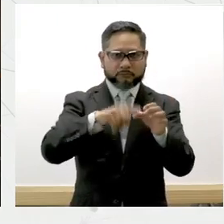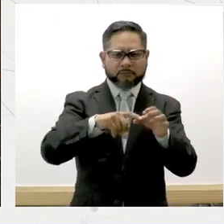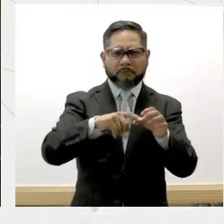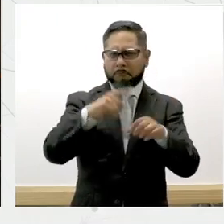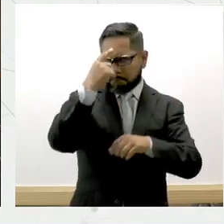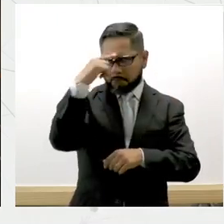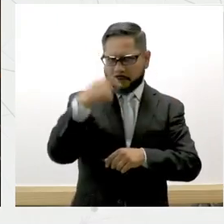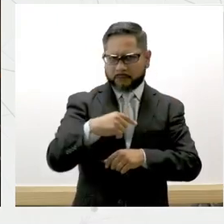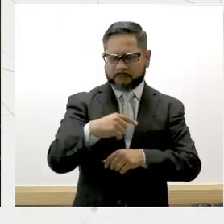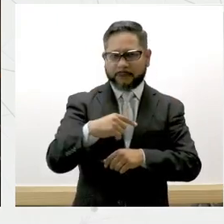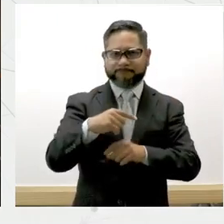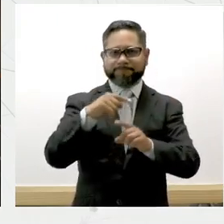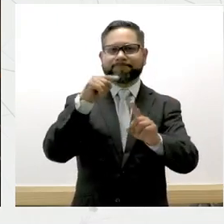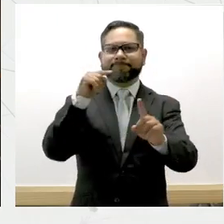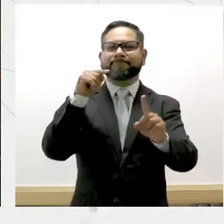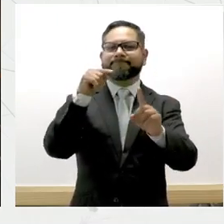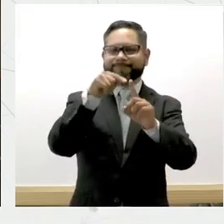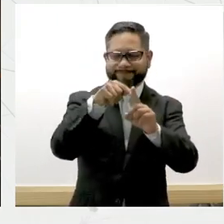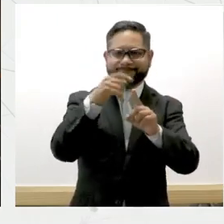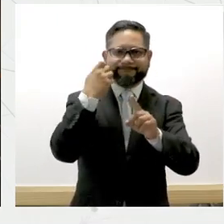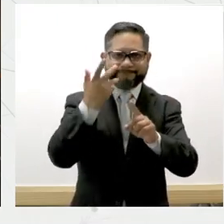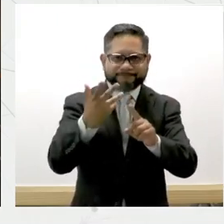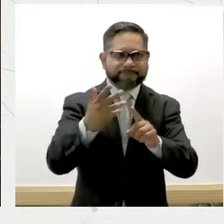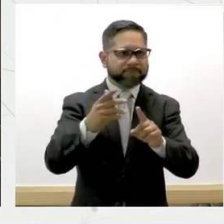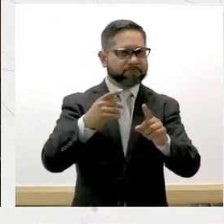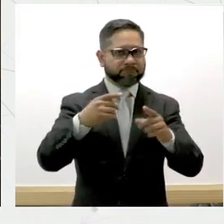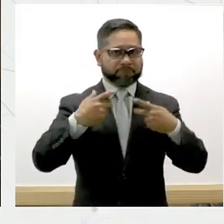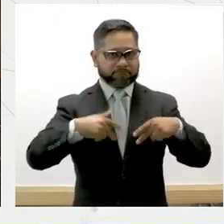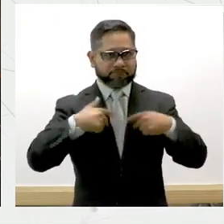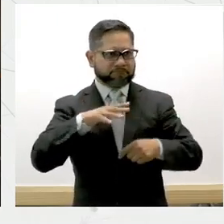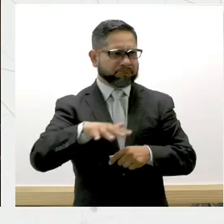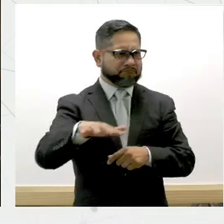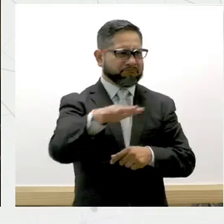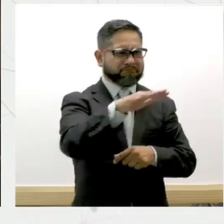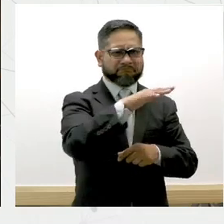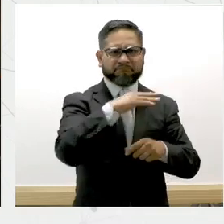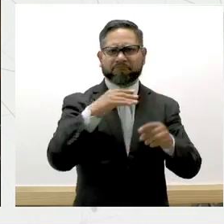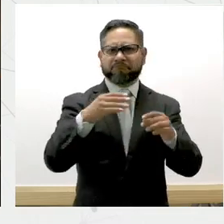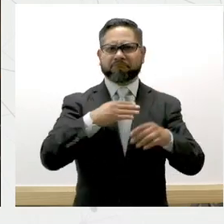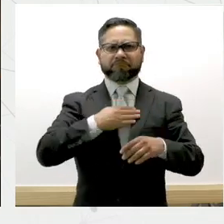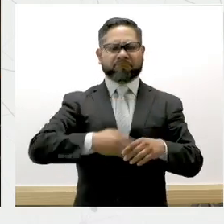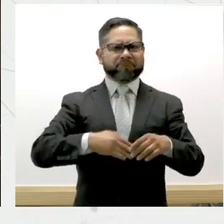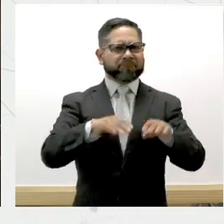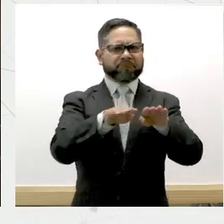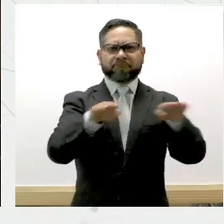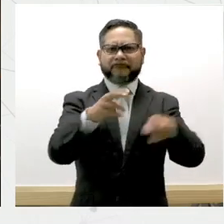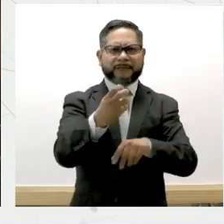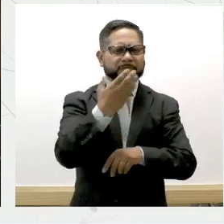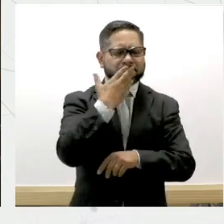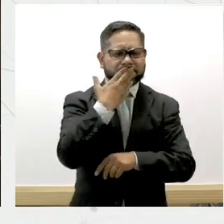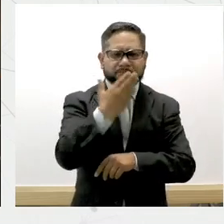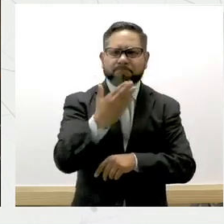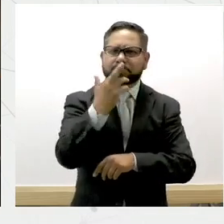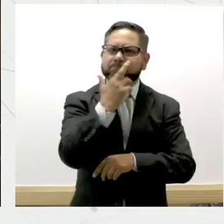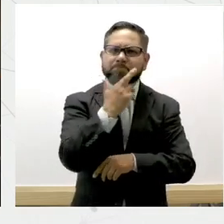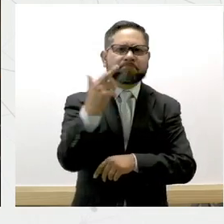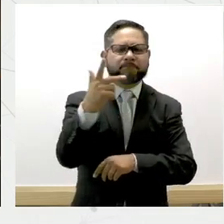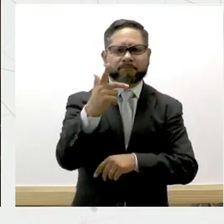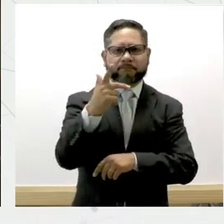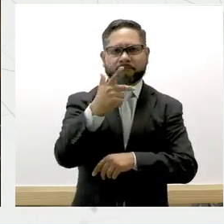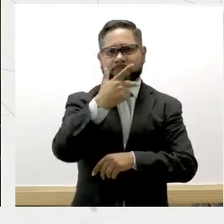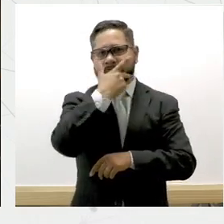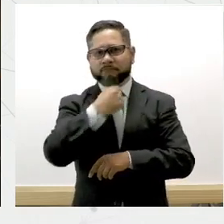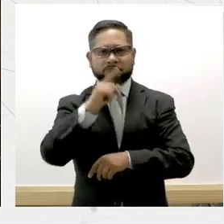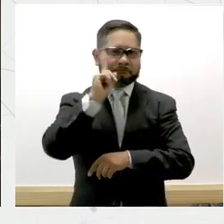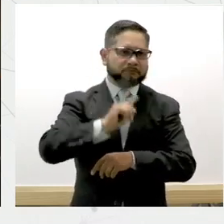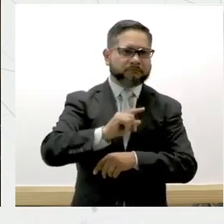ese horizonte, de ayudar a construir una sociedad mejor, porque una sociedad igualitaria es una sociedad mejor, en la que no hay sesgos, en la que